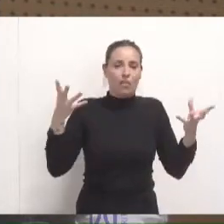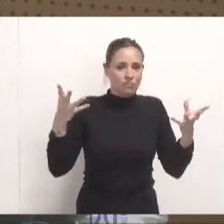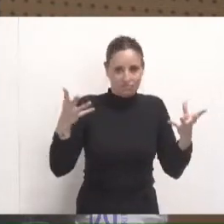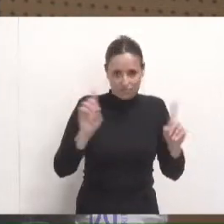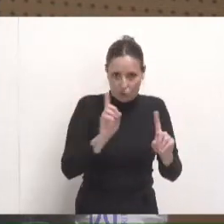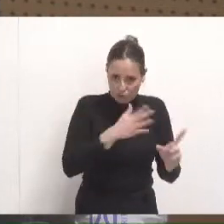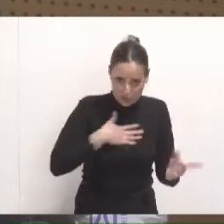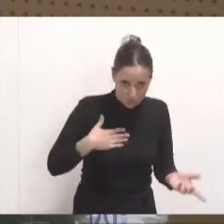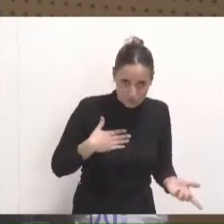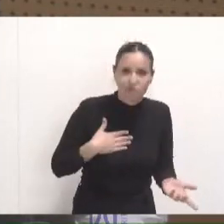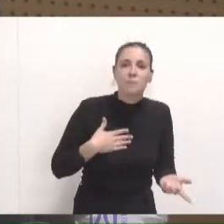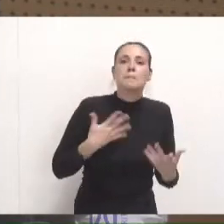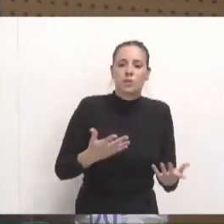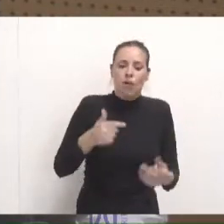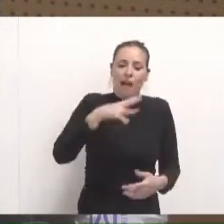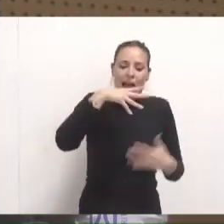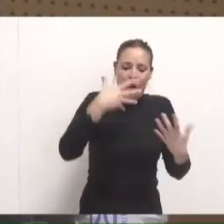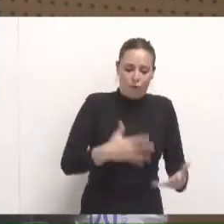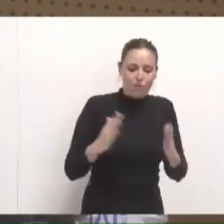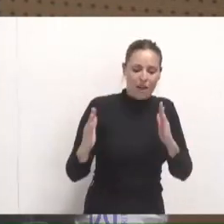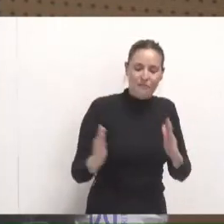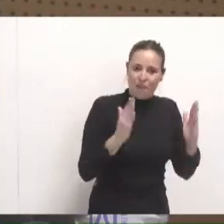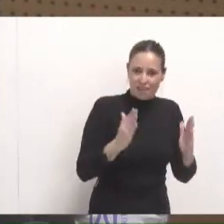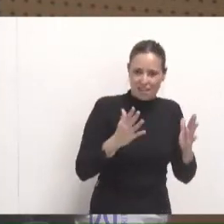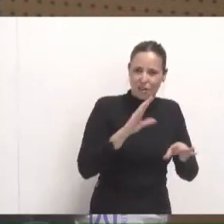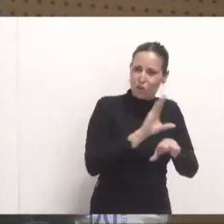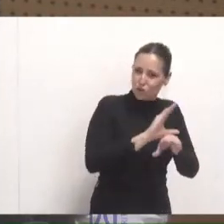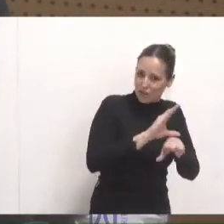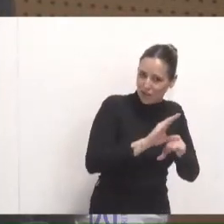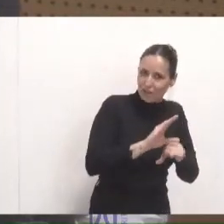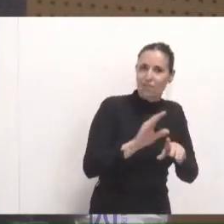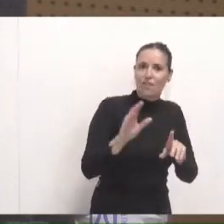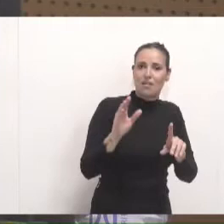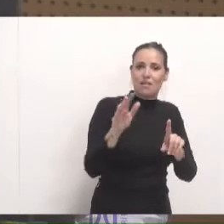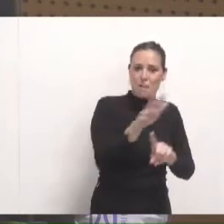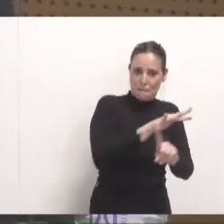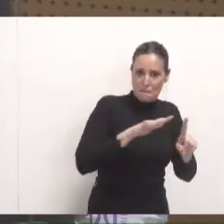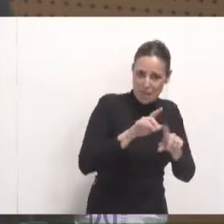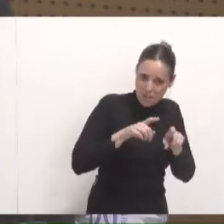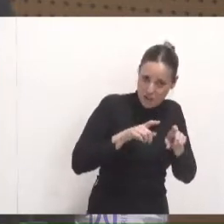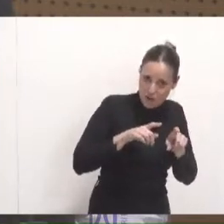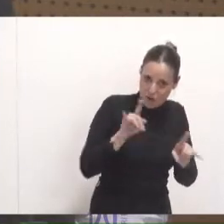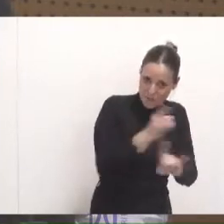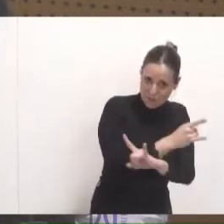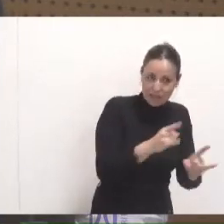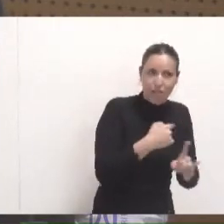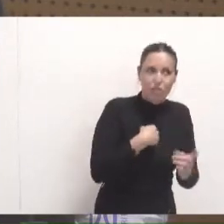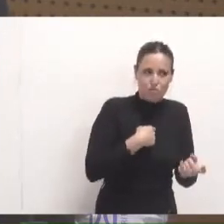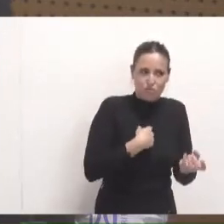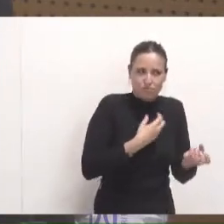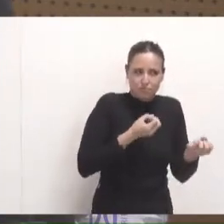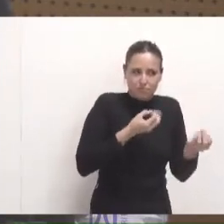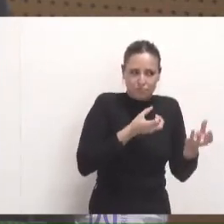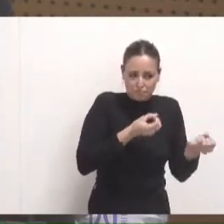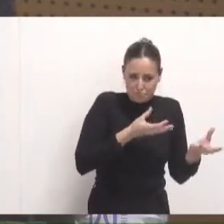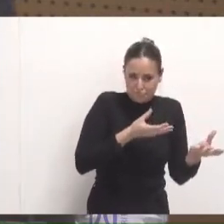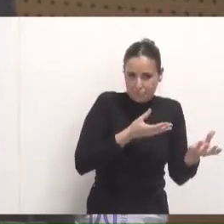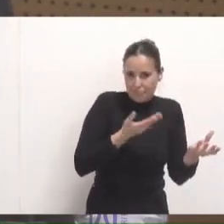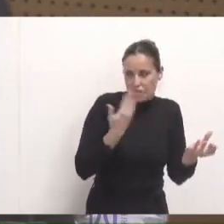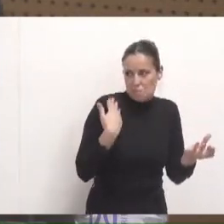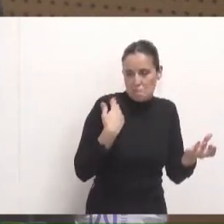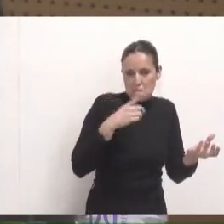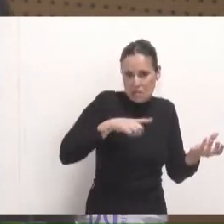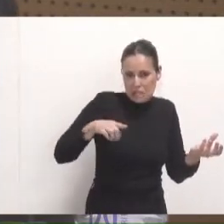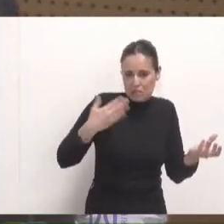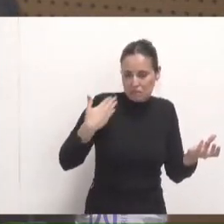lo decíamos al señor consejero de Medio Ambiente en alguna de las comisiones que hemos tenido meses atrás, ¿no? Estamos en una fase similar